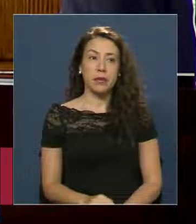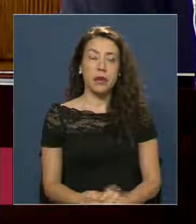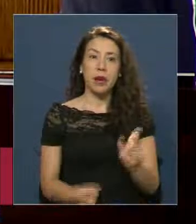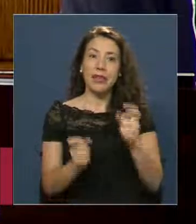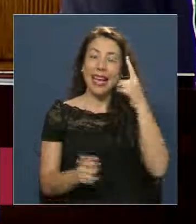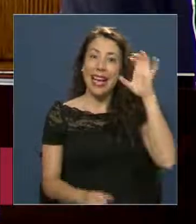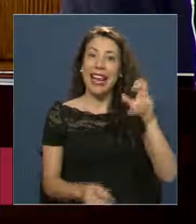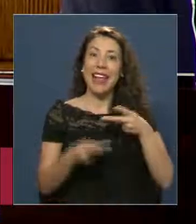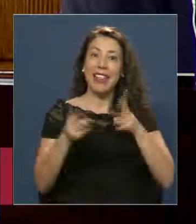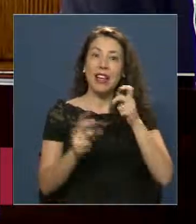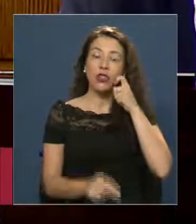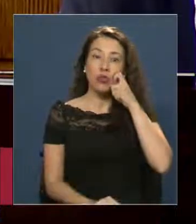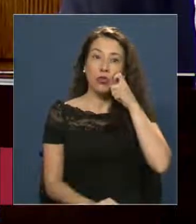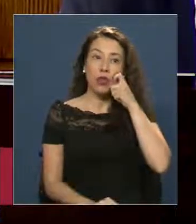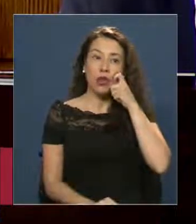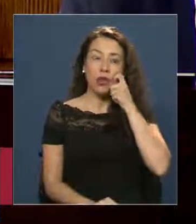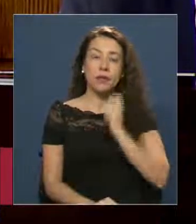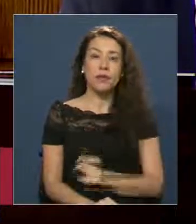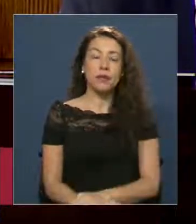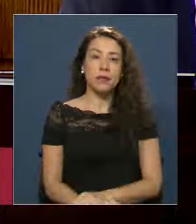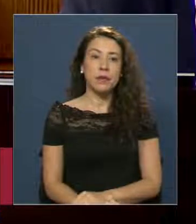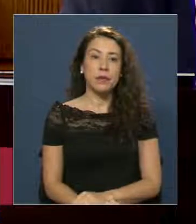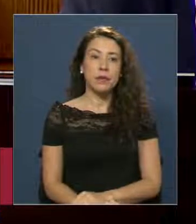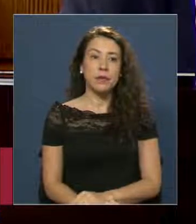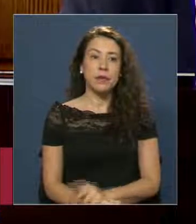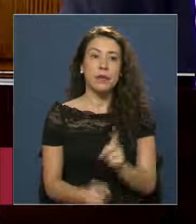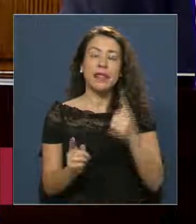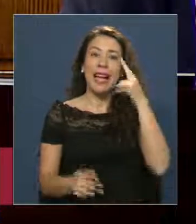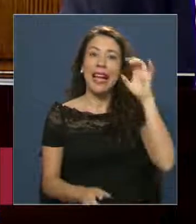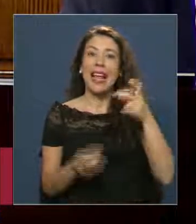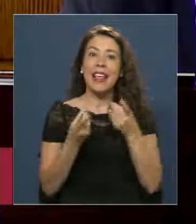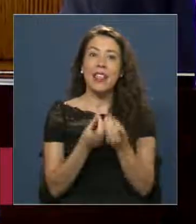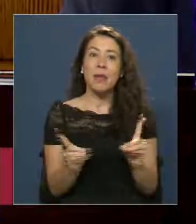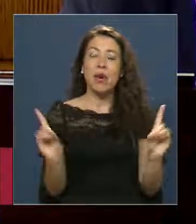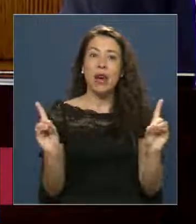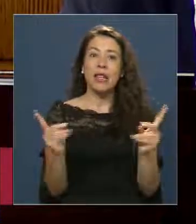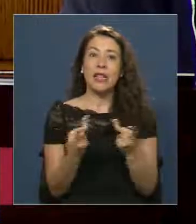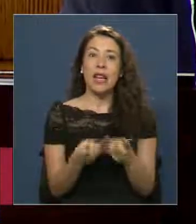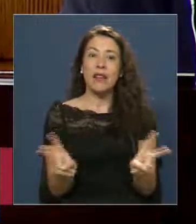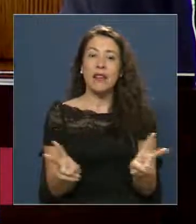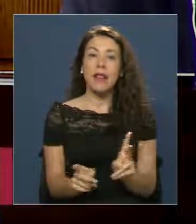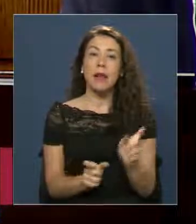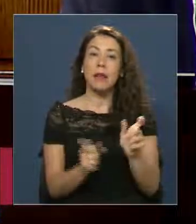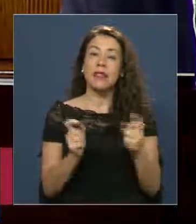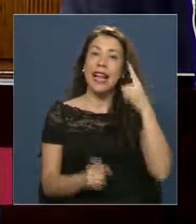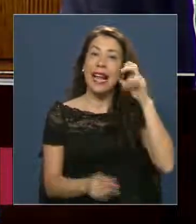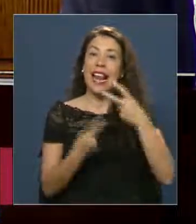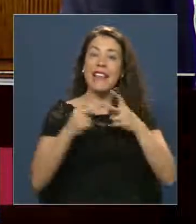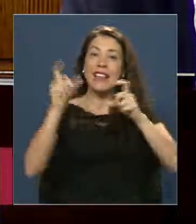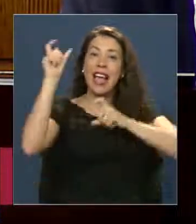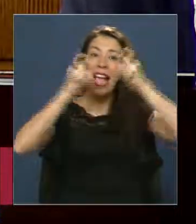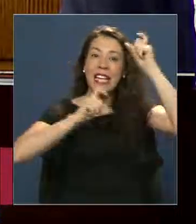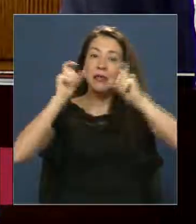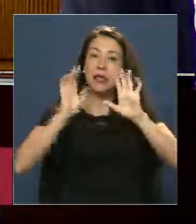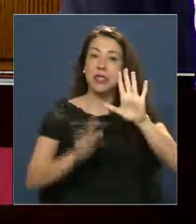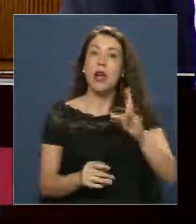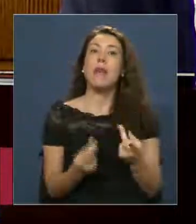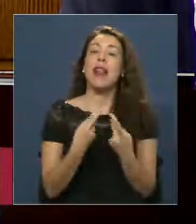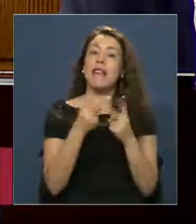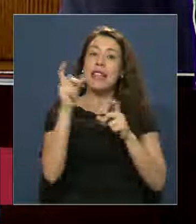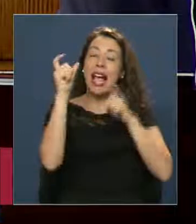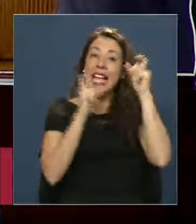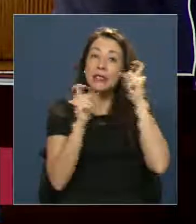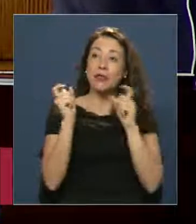creen en los derechos humanos, aquellos que creen en una democracia liberal, aquellos que creen en la libertad de expresión, que, ojo, la libertad de